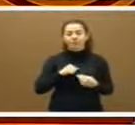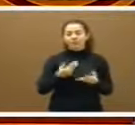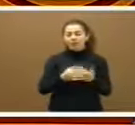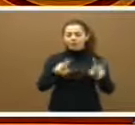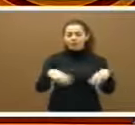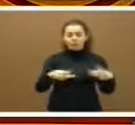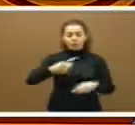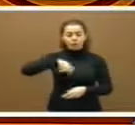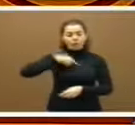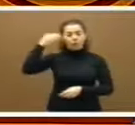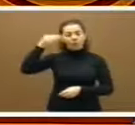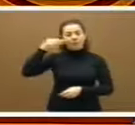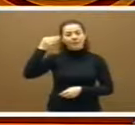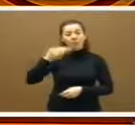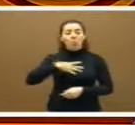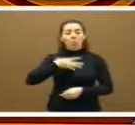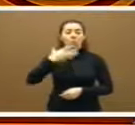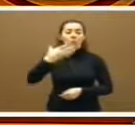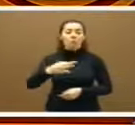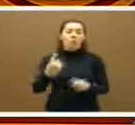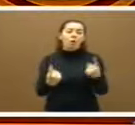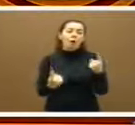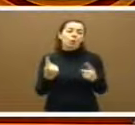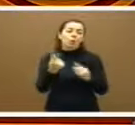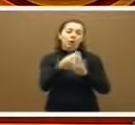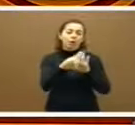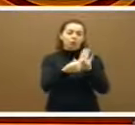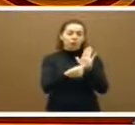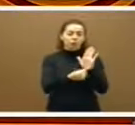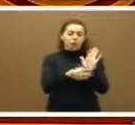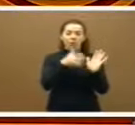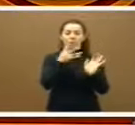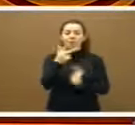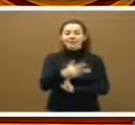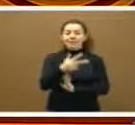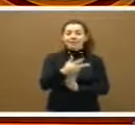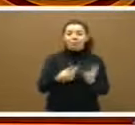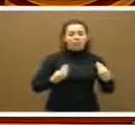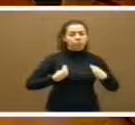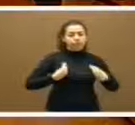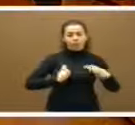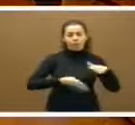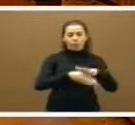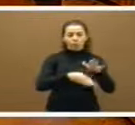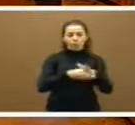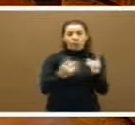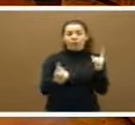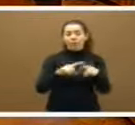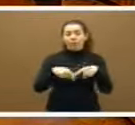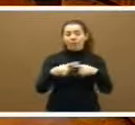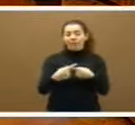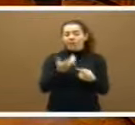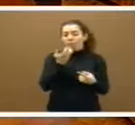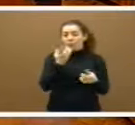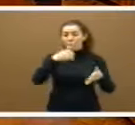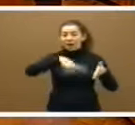entiende que podemos introducir una serie de condiciones para que no se pierda el derecho a la vivienda. Hay familias que no han podido pagar el